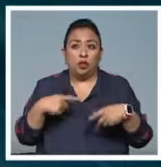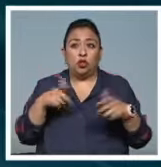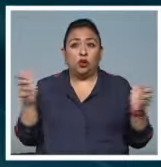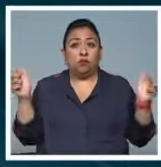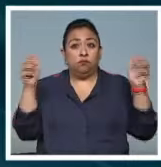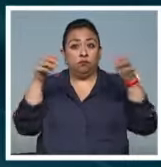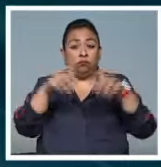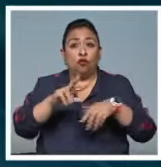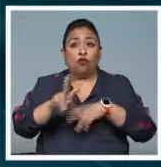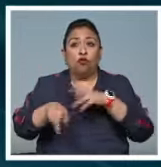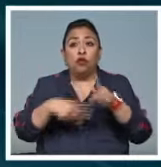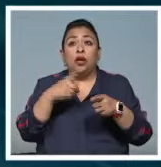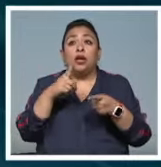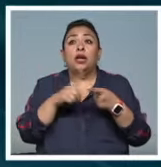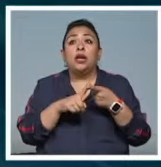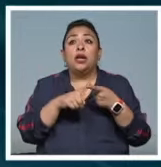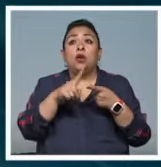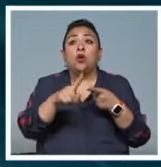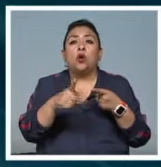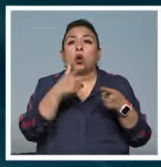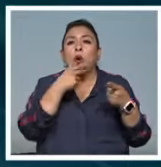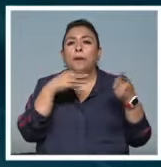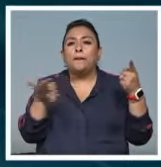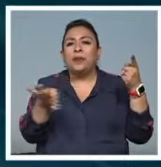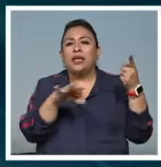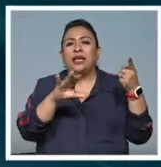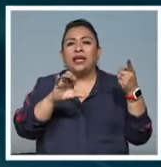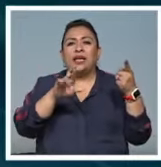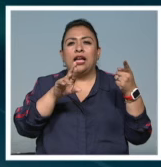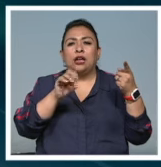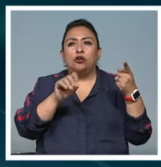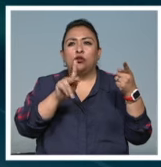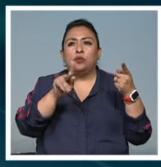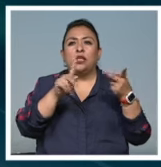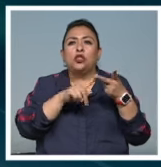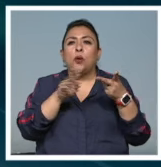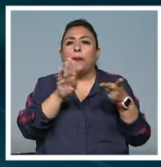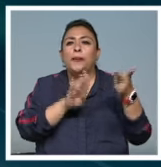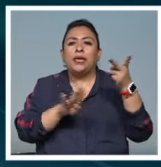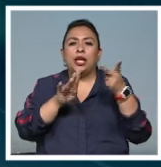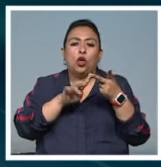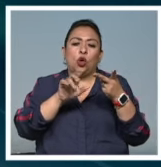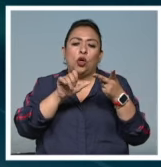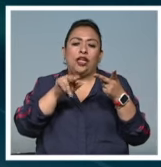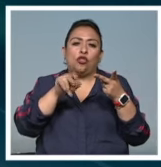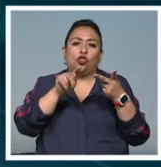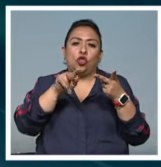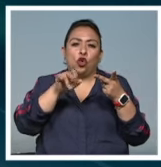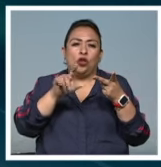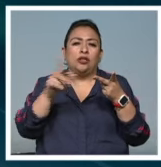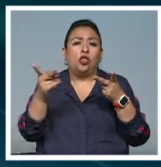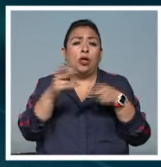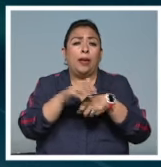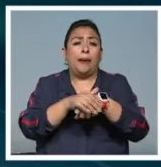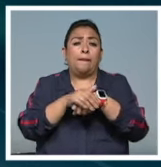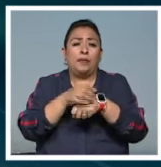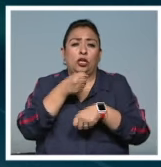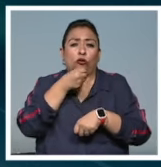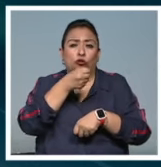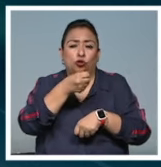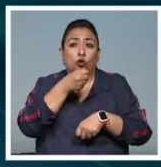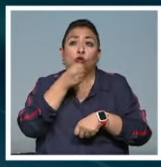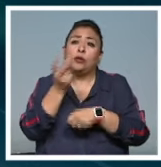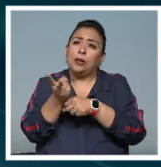evento estuvieron presentes el violonchelista Carlos Prieto y el biólogo Antonio Lascano, amigos de la conductora